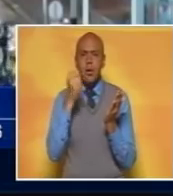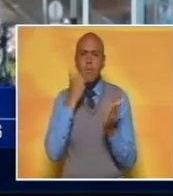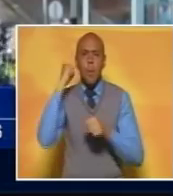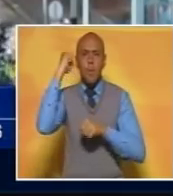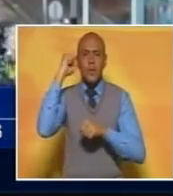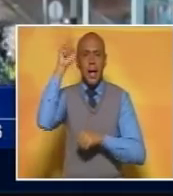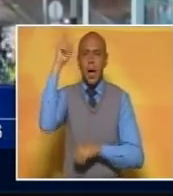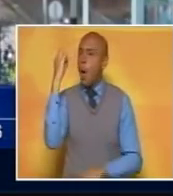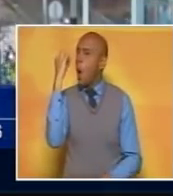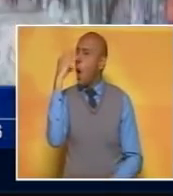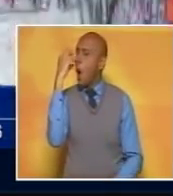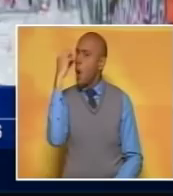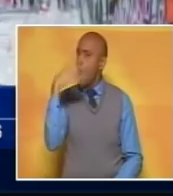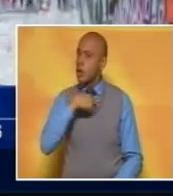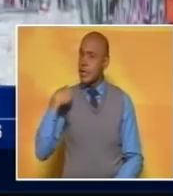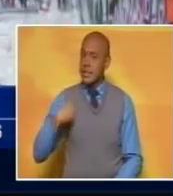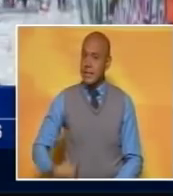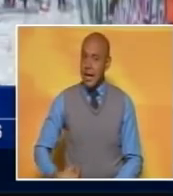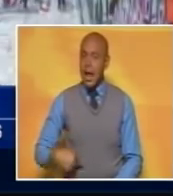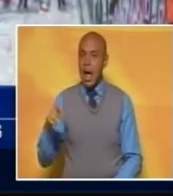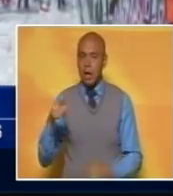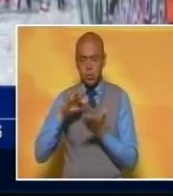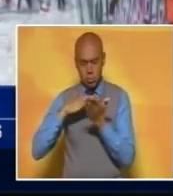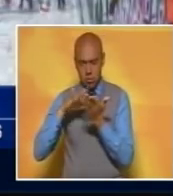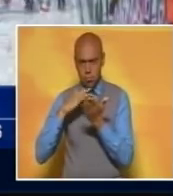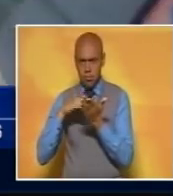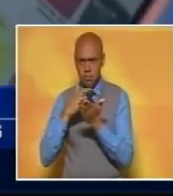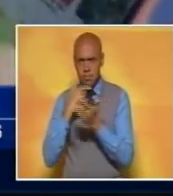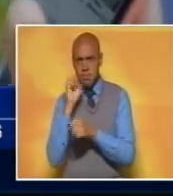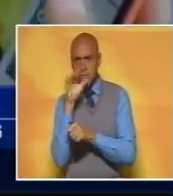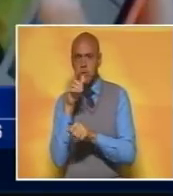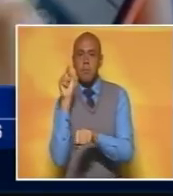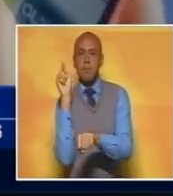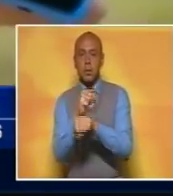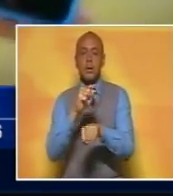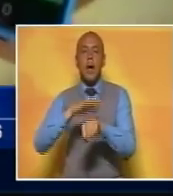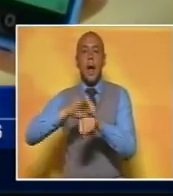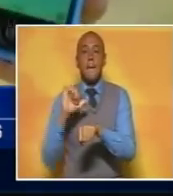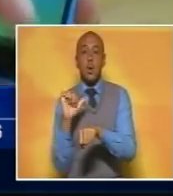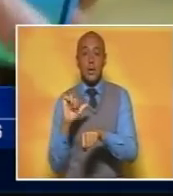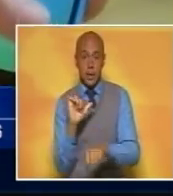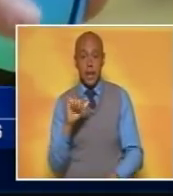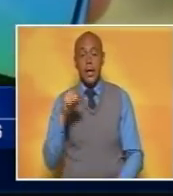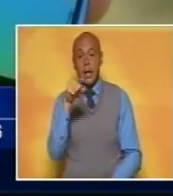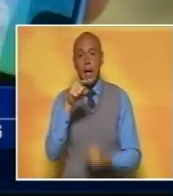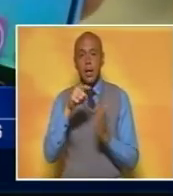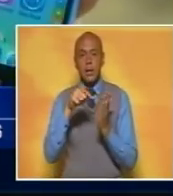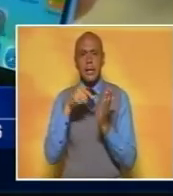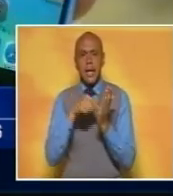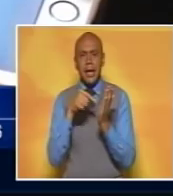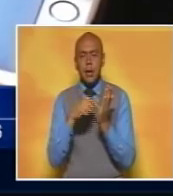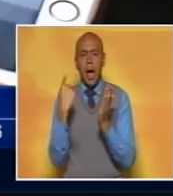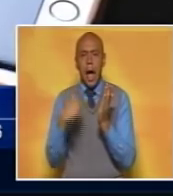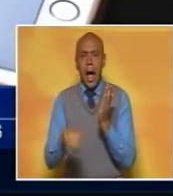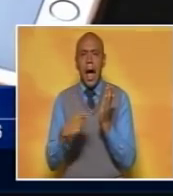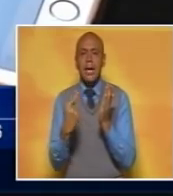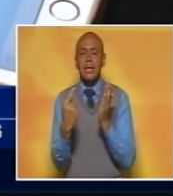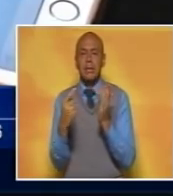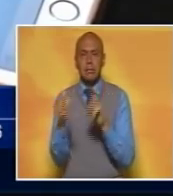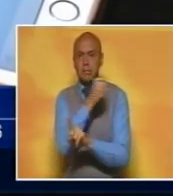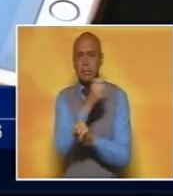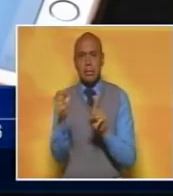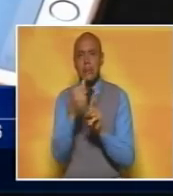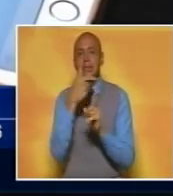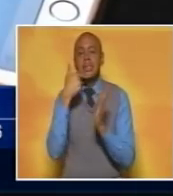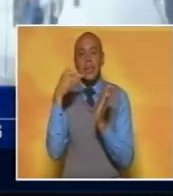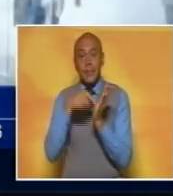Kong ubicaban y atacaban a la policía. En un comunicado, Apple aseguró que la aplicación viola sus pautas y normas locales al